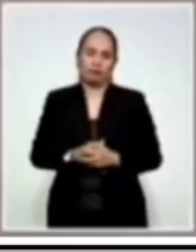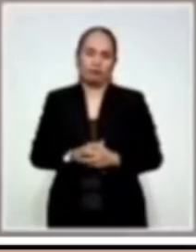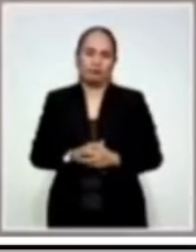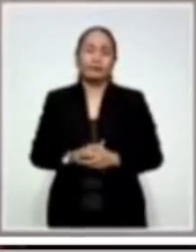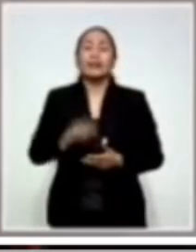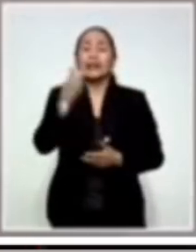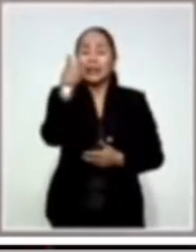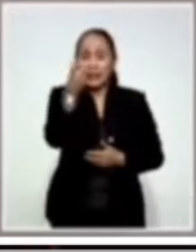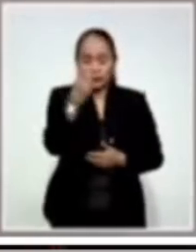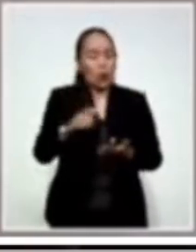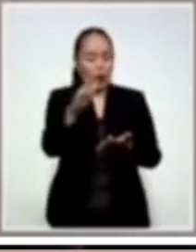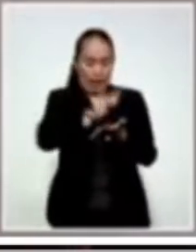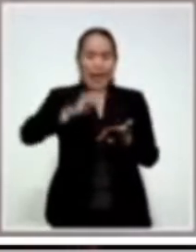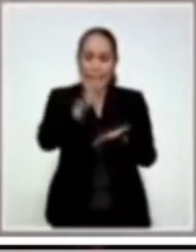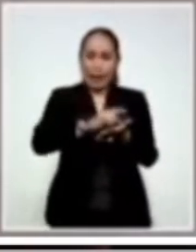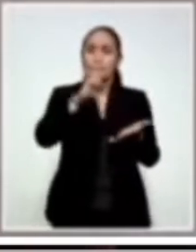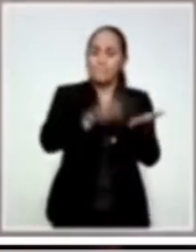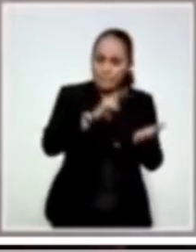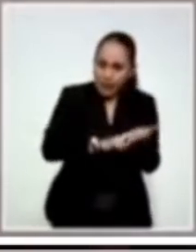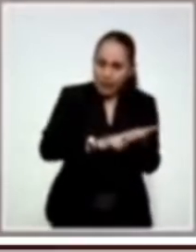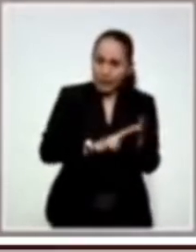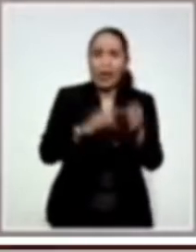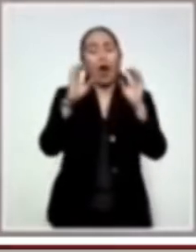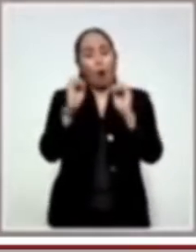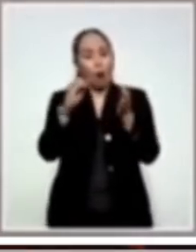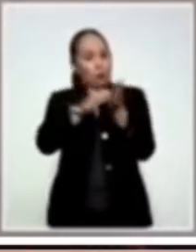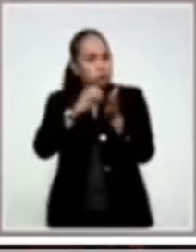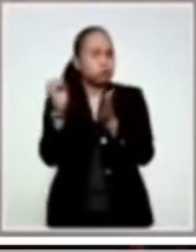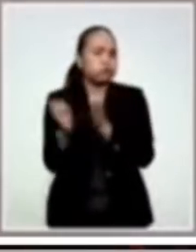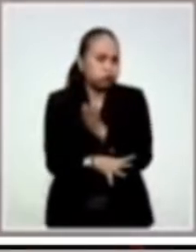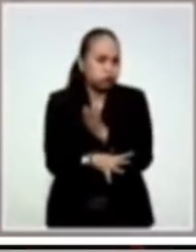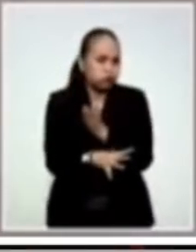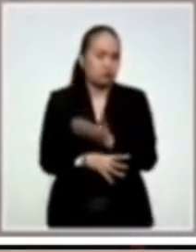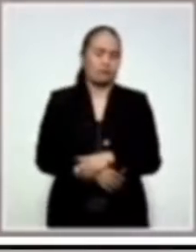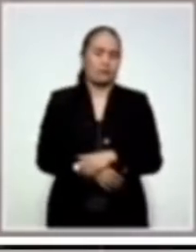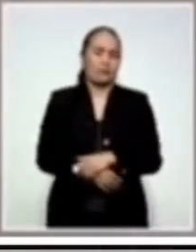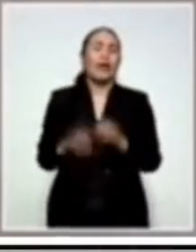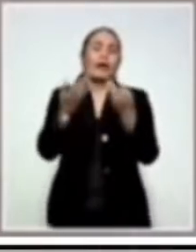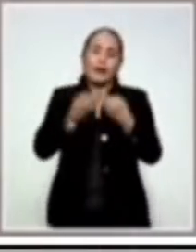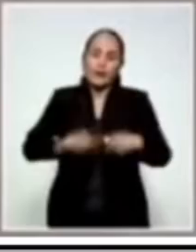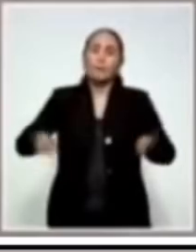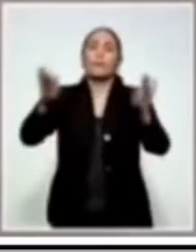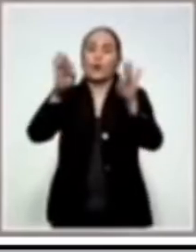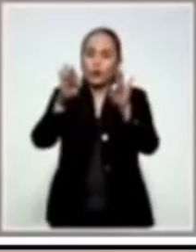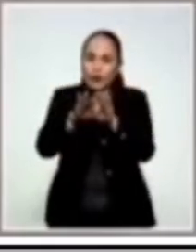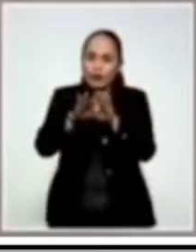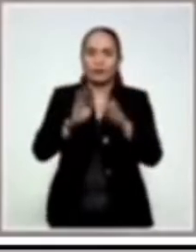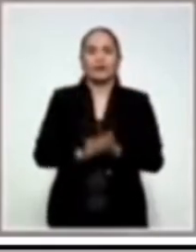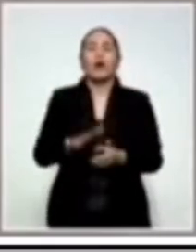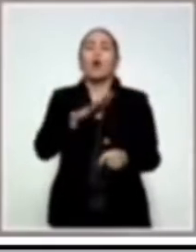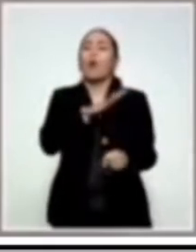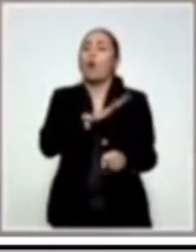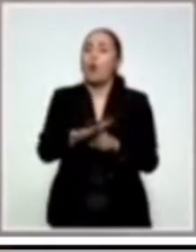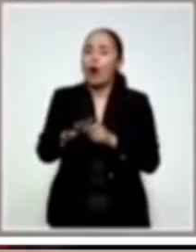se invalide la ley o se desestime la acción. Por eso es muy importante que establezcan